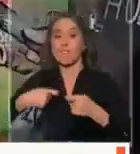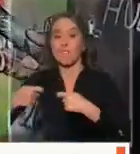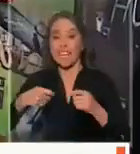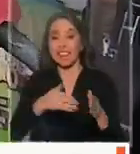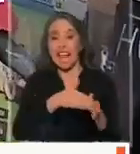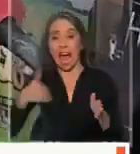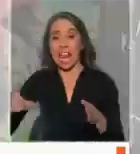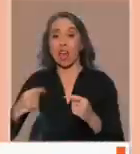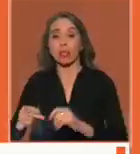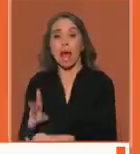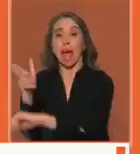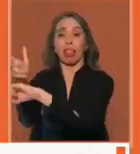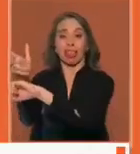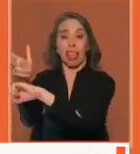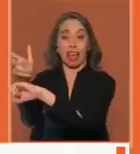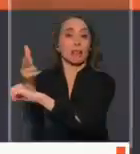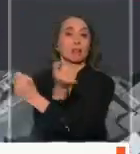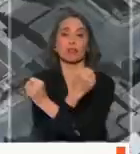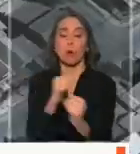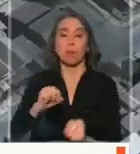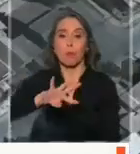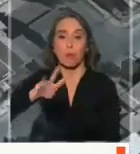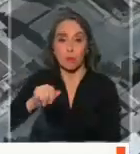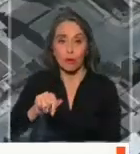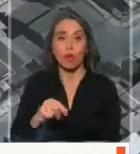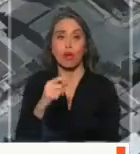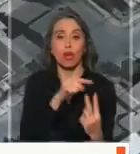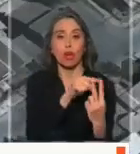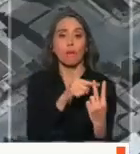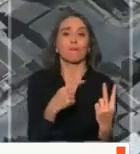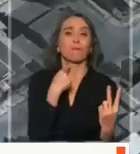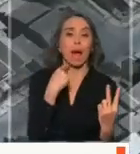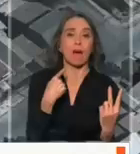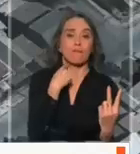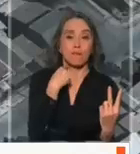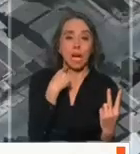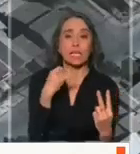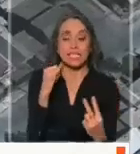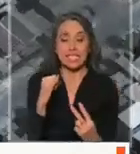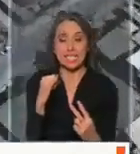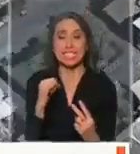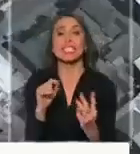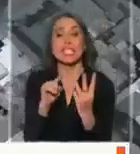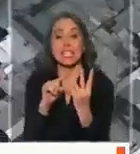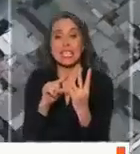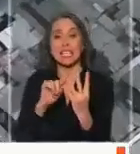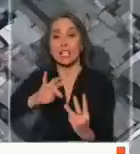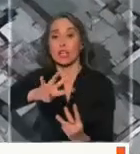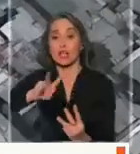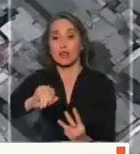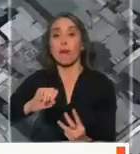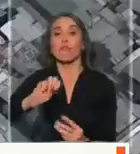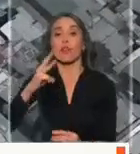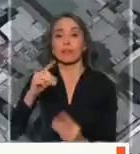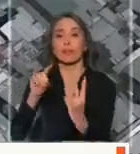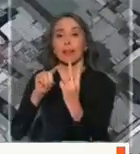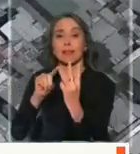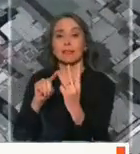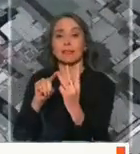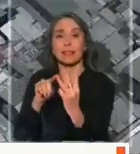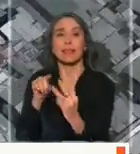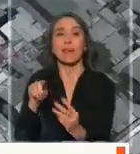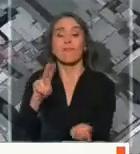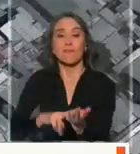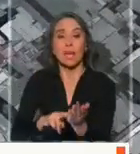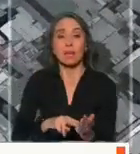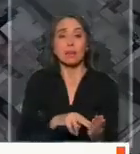aledaña, pero tampoco lo lograron. Dos intentos fallidos, pero donde sí concretarían el robo sería su tercera parada de este